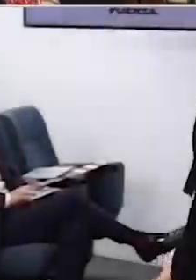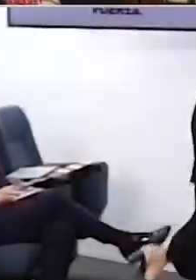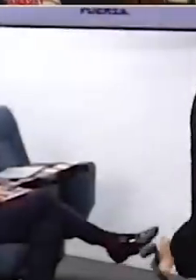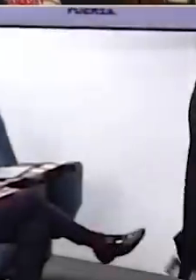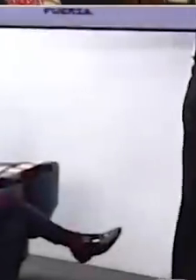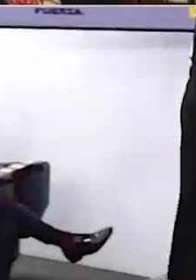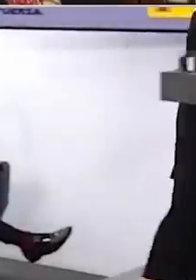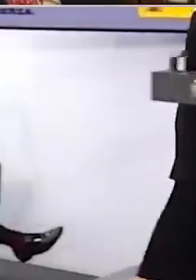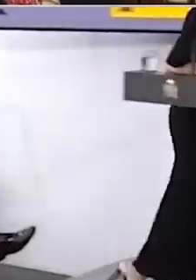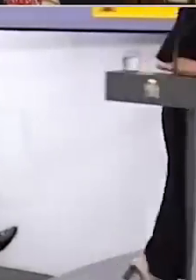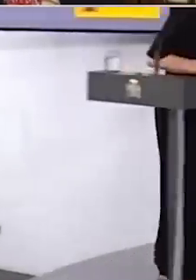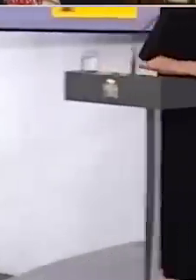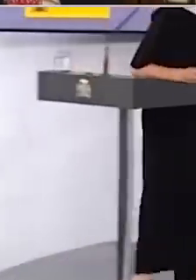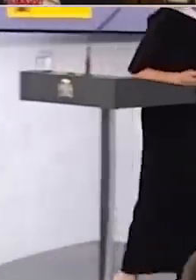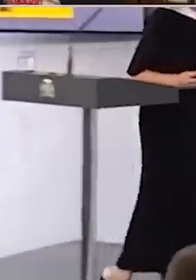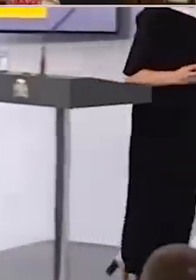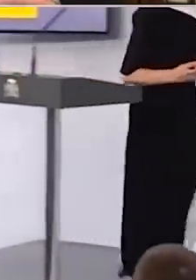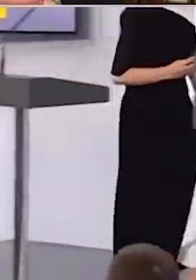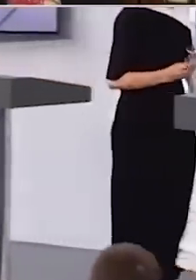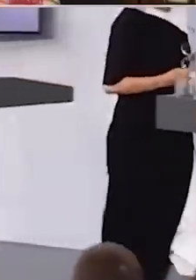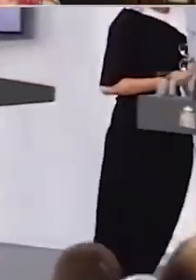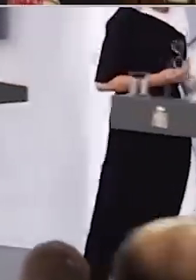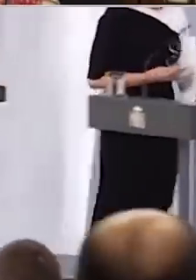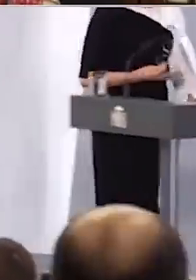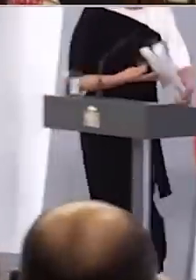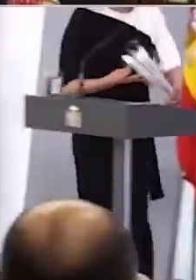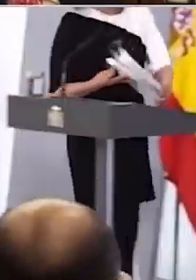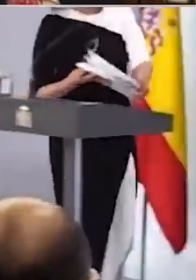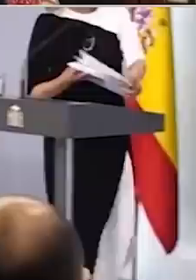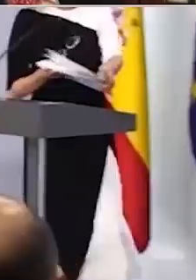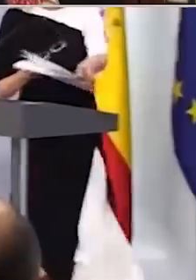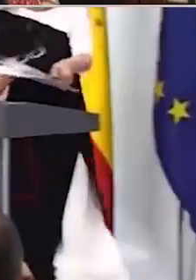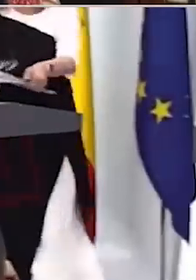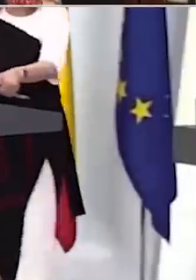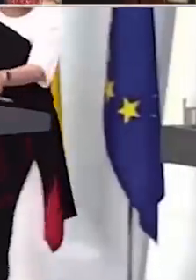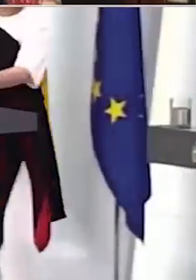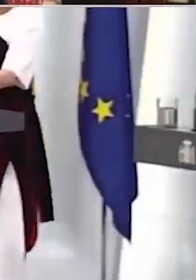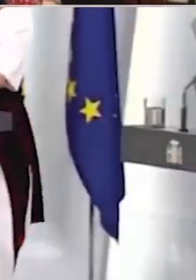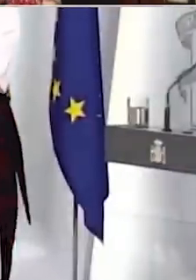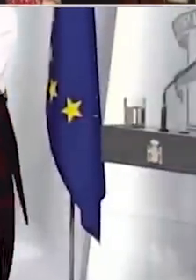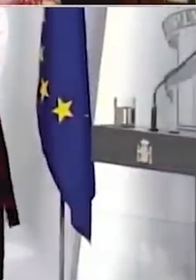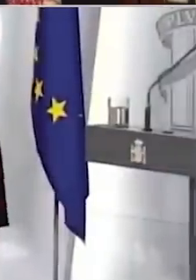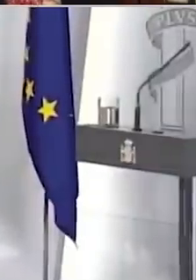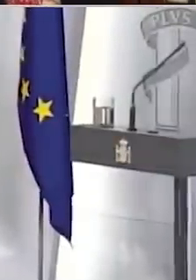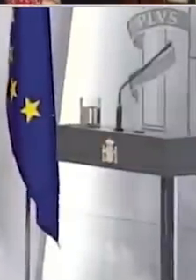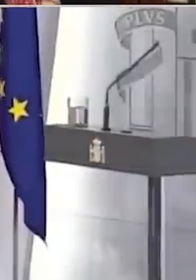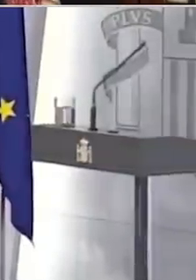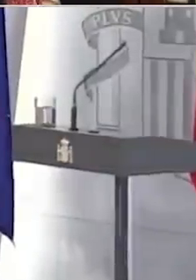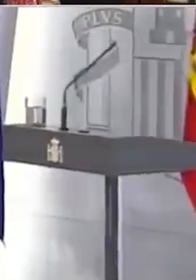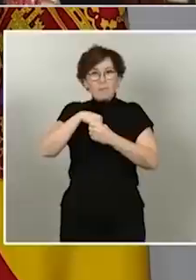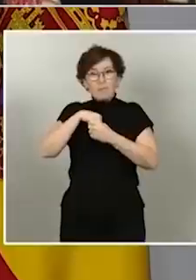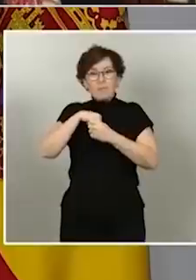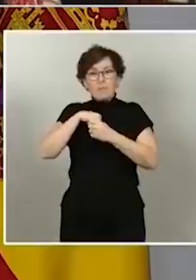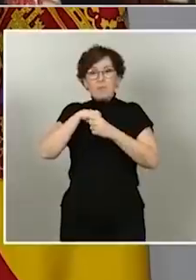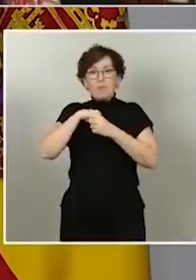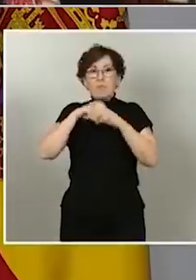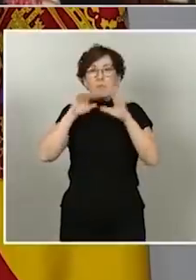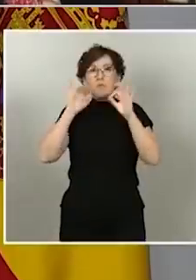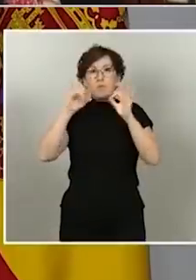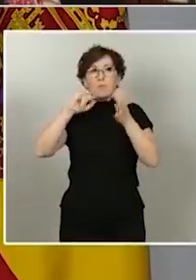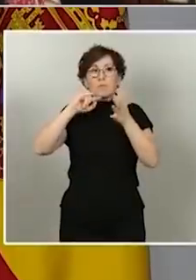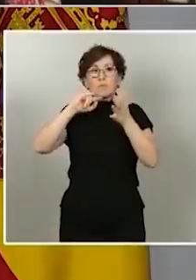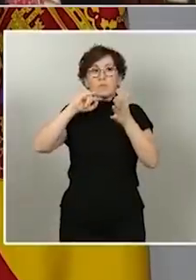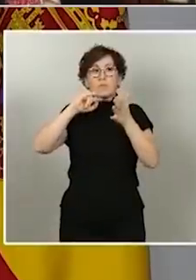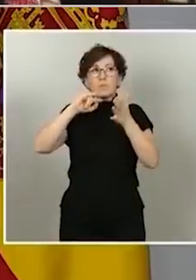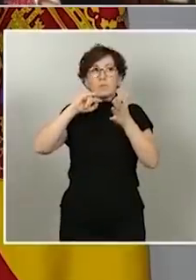fue margarita robles y margarita robles no dice absolutamente nada de este tema la relación con ella es inexistente pero además marlaska